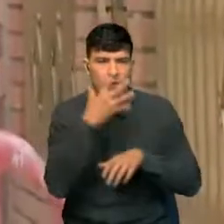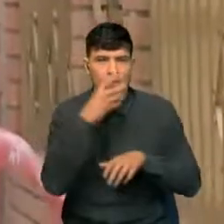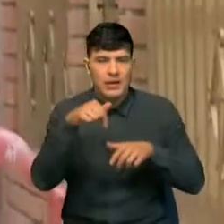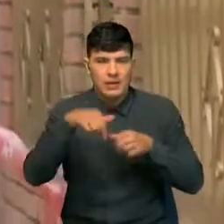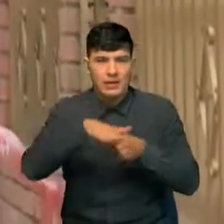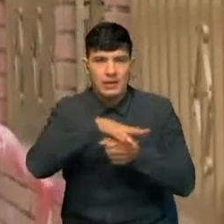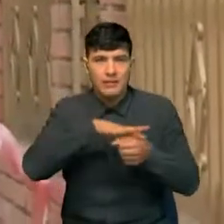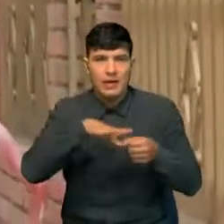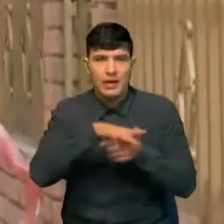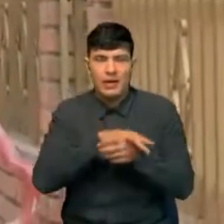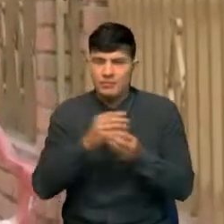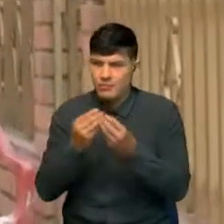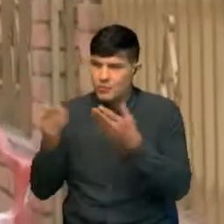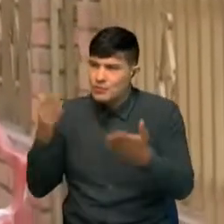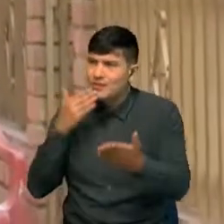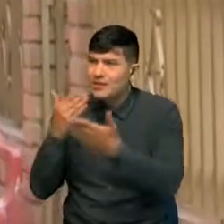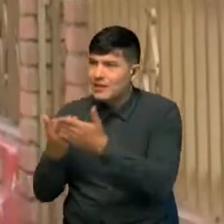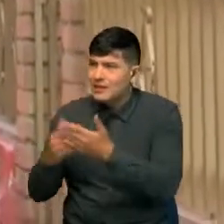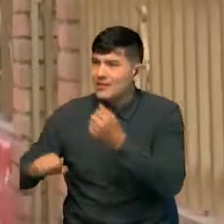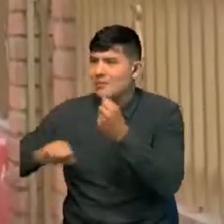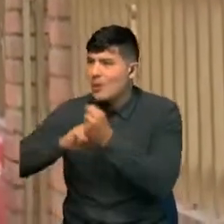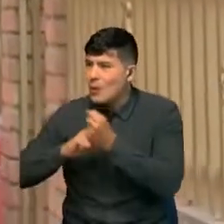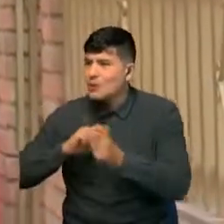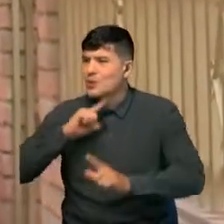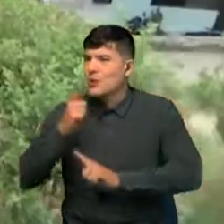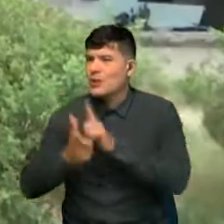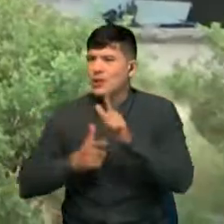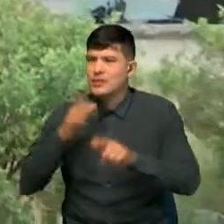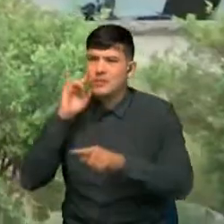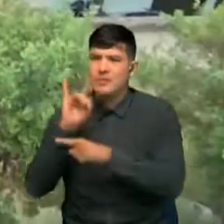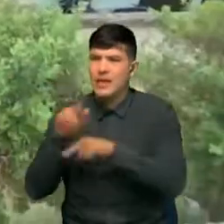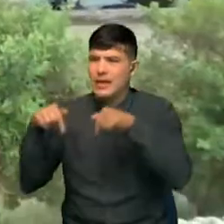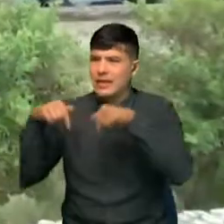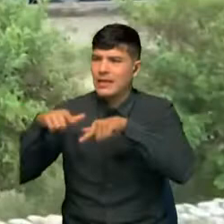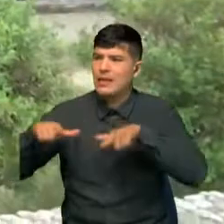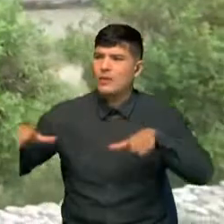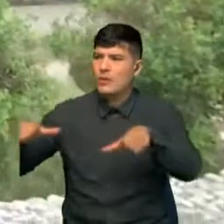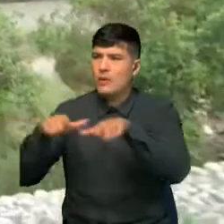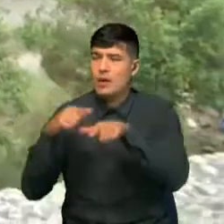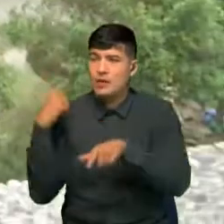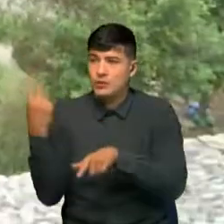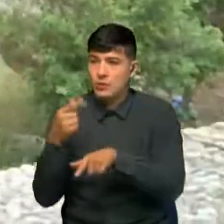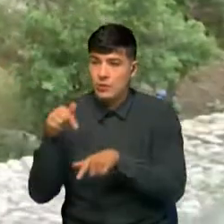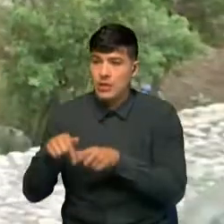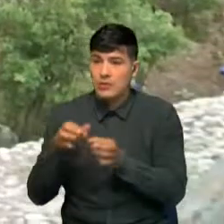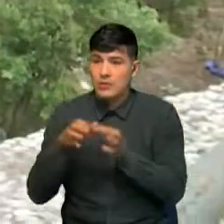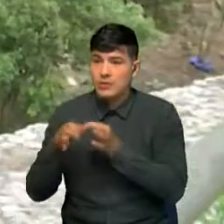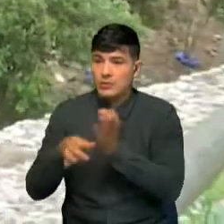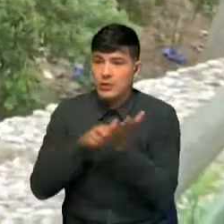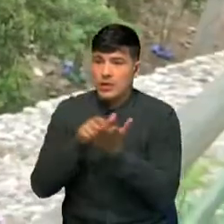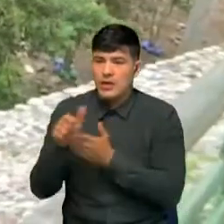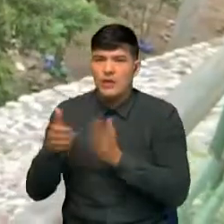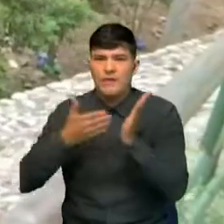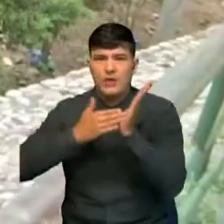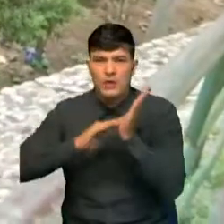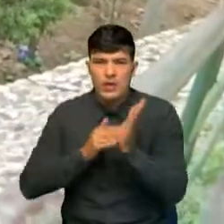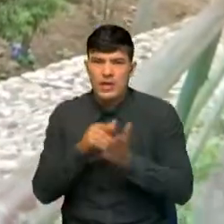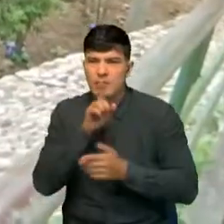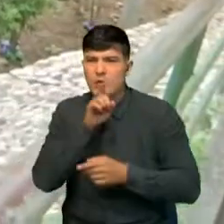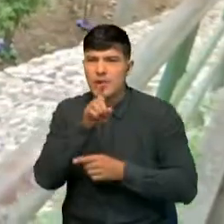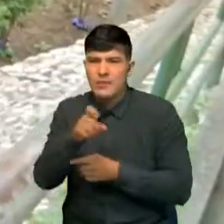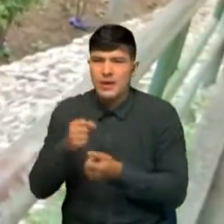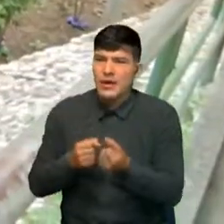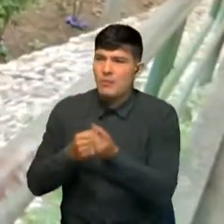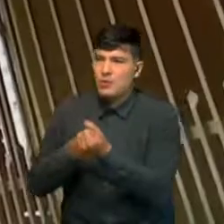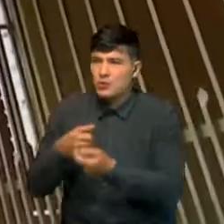todo ese apoyo y esa logística que nos han brindado aquí, no solamente en Girón, hay que decirlo, en Florida Blanca, en Bucaramanga, el apoyo de